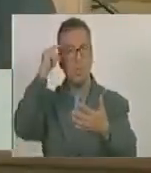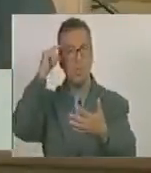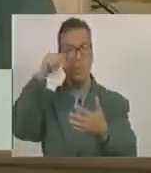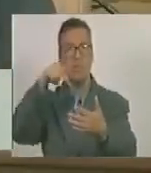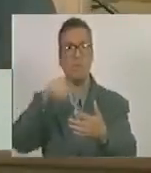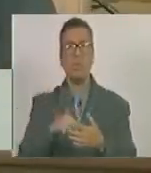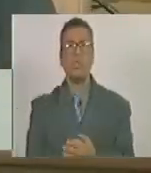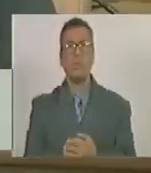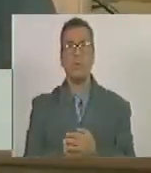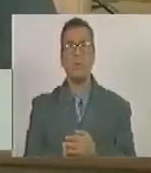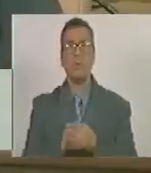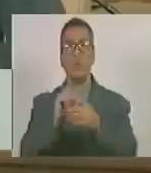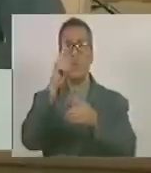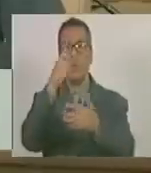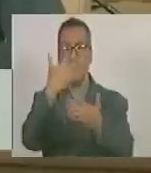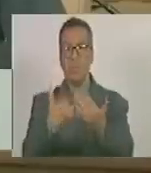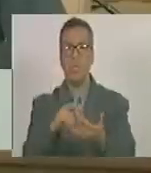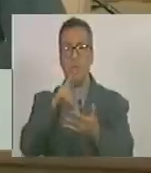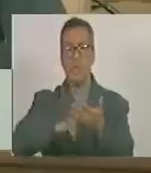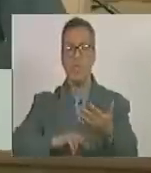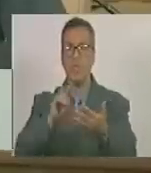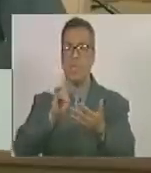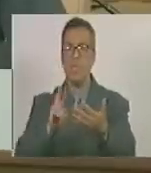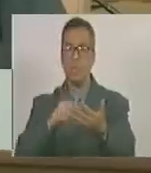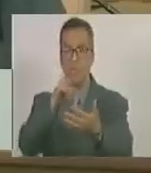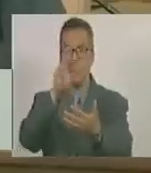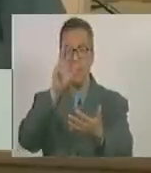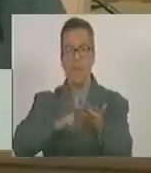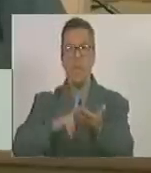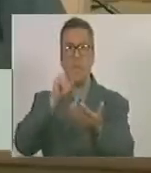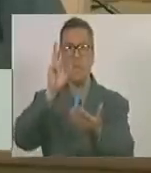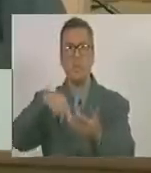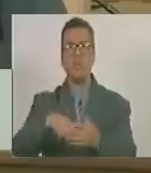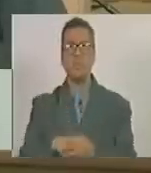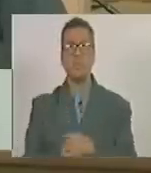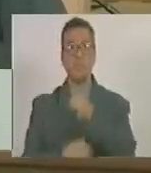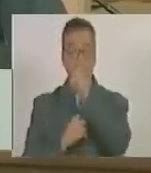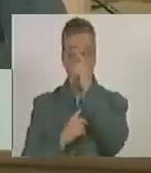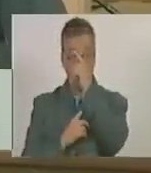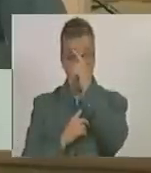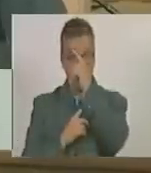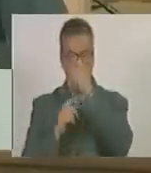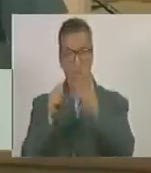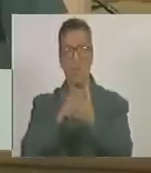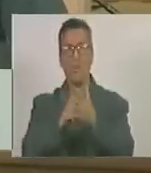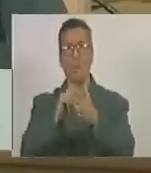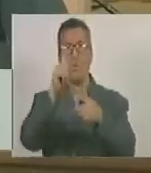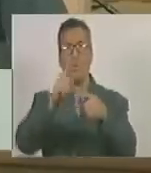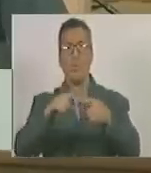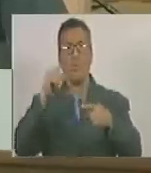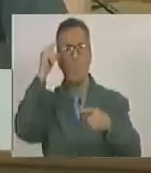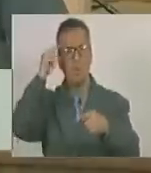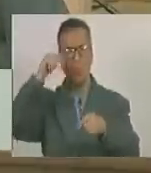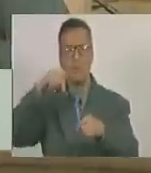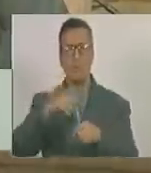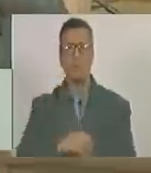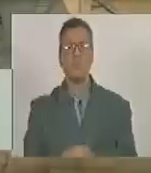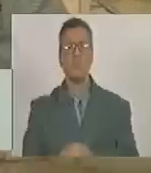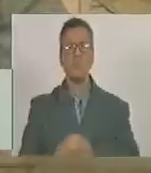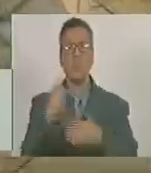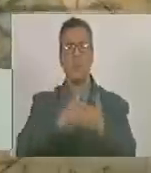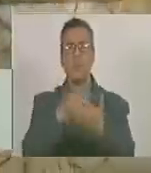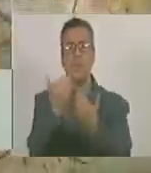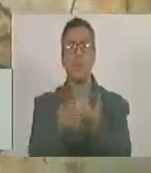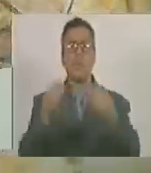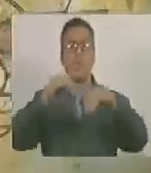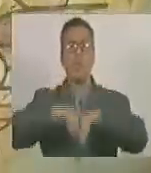día, la cual, una vez leída y sometida a votación, resultó aprobada. Punto número uno del orden del día. Proyecto